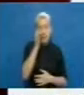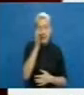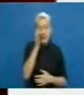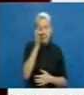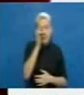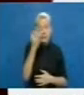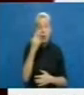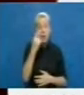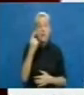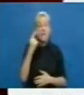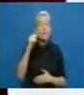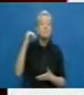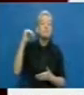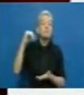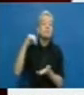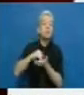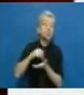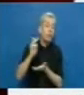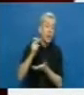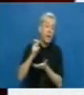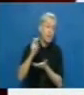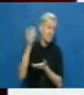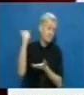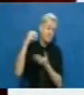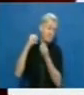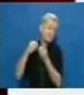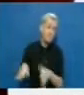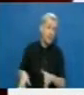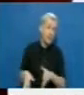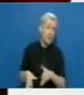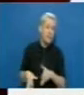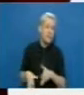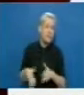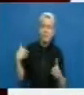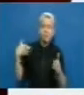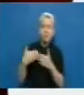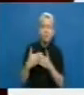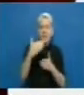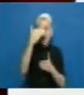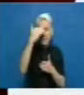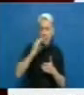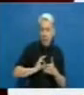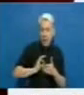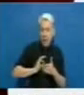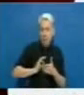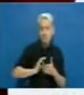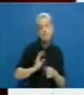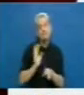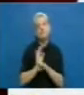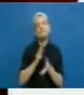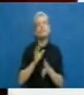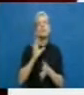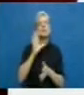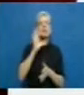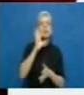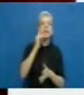de dólares en el momento y solamente por 15 años de los 30 y pico, o sea que al país le costó algo más de 50